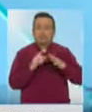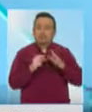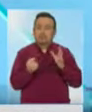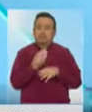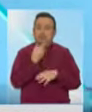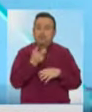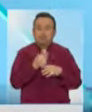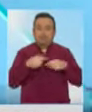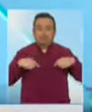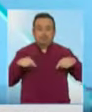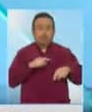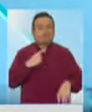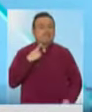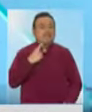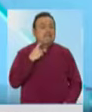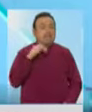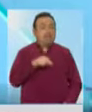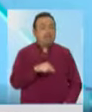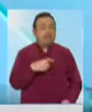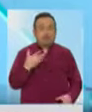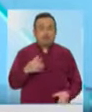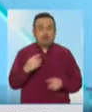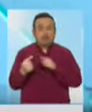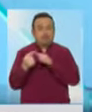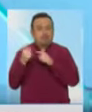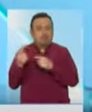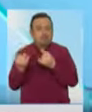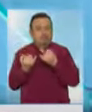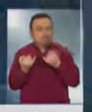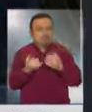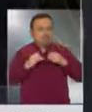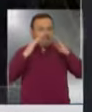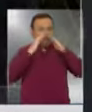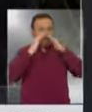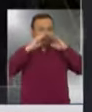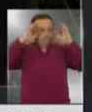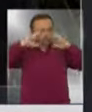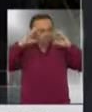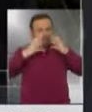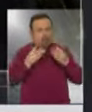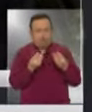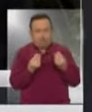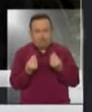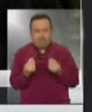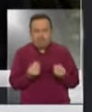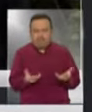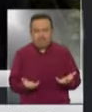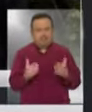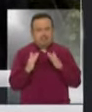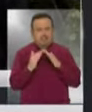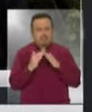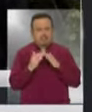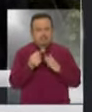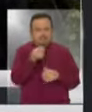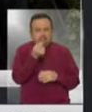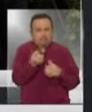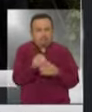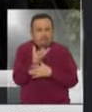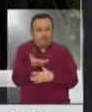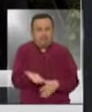en un condominio de Quilicura. Vamos a tomar contacto con Rodrigo Ugarte, quien ha estado reporteando esta situación. Rodrigo, buenas